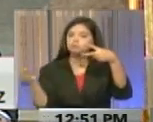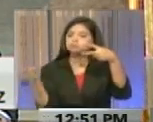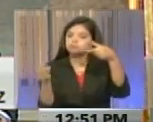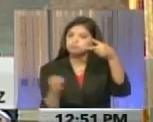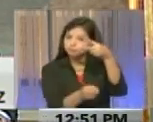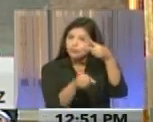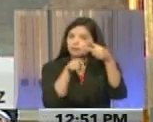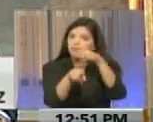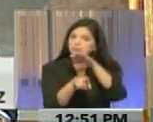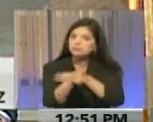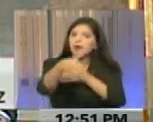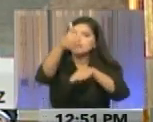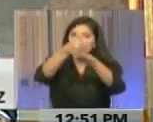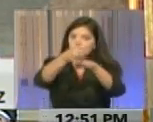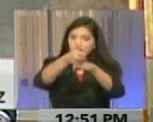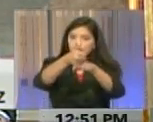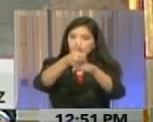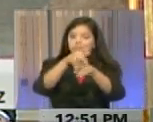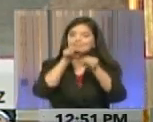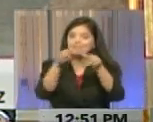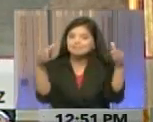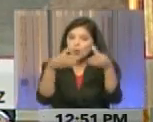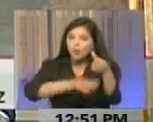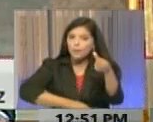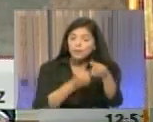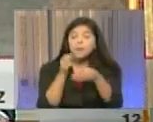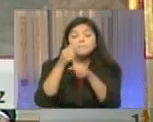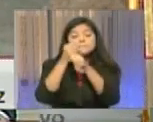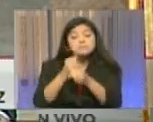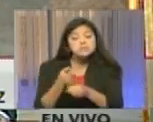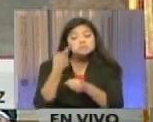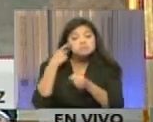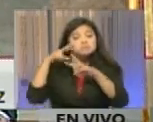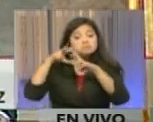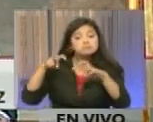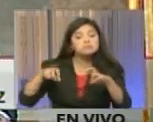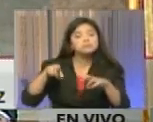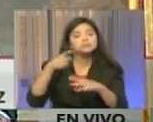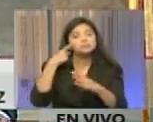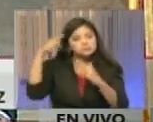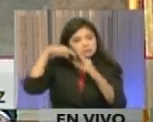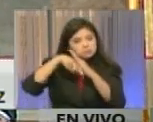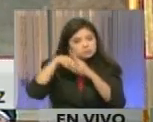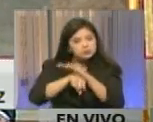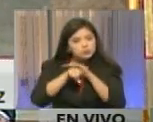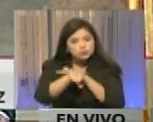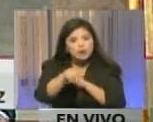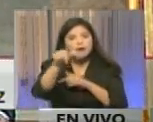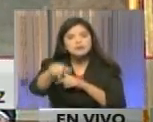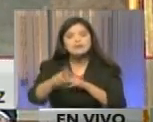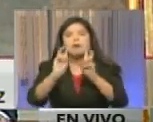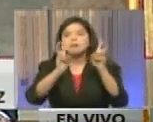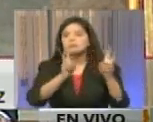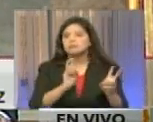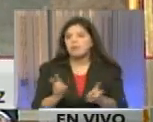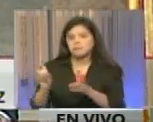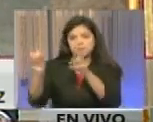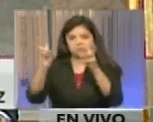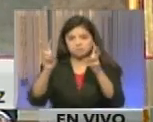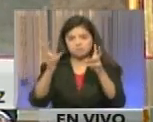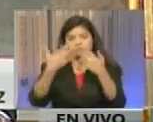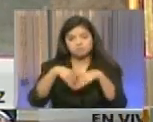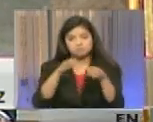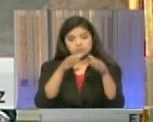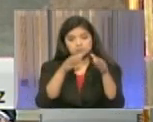en la dirección de esa organización mientras dura la intervención en áreas